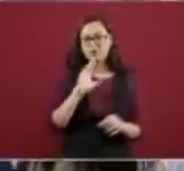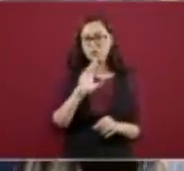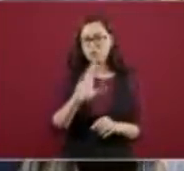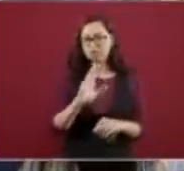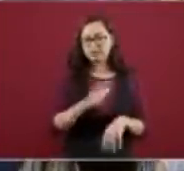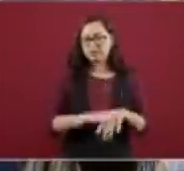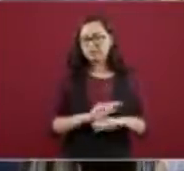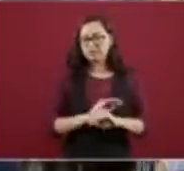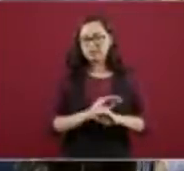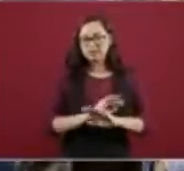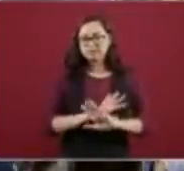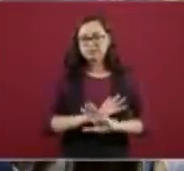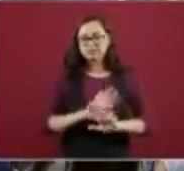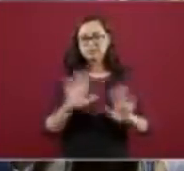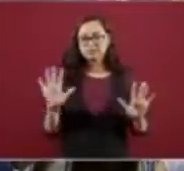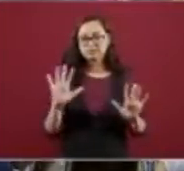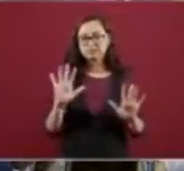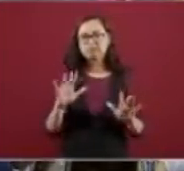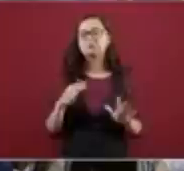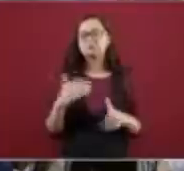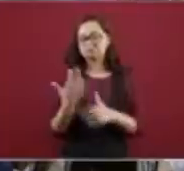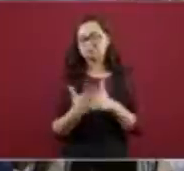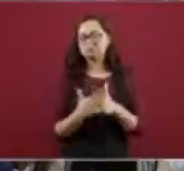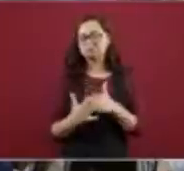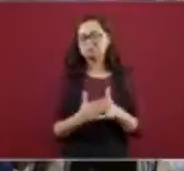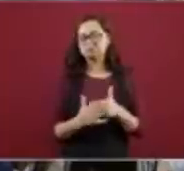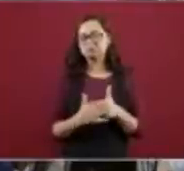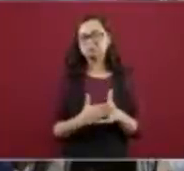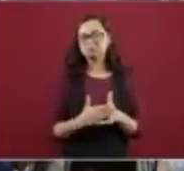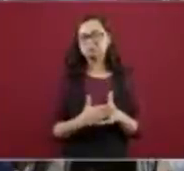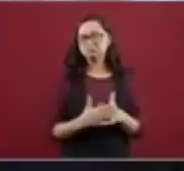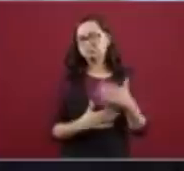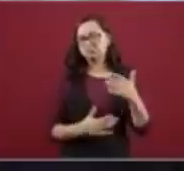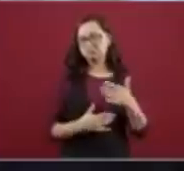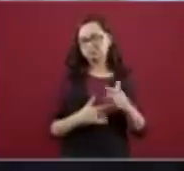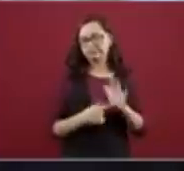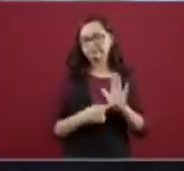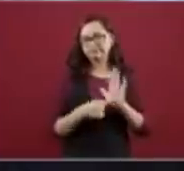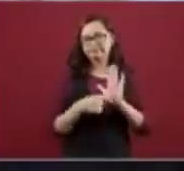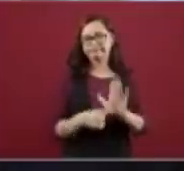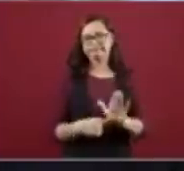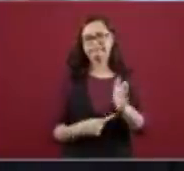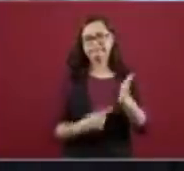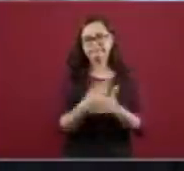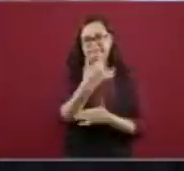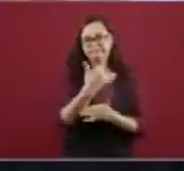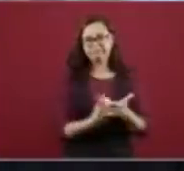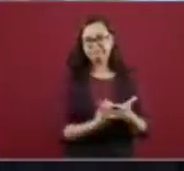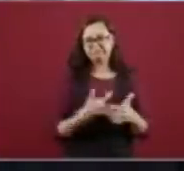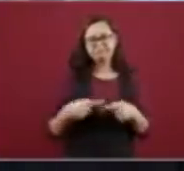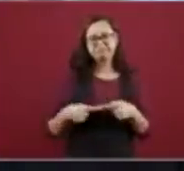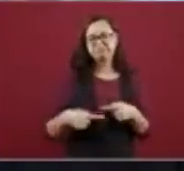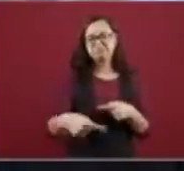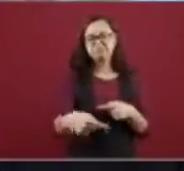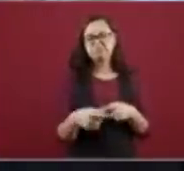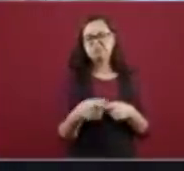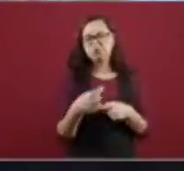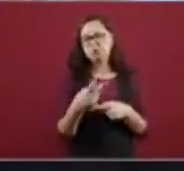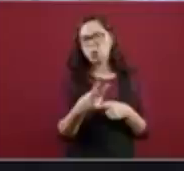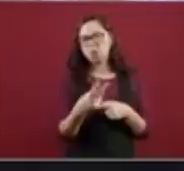claro pronto con el proyecto de 2-3 meses. Ya les podemos